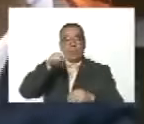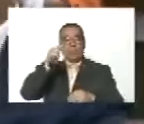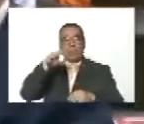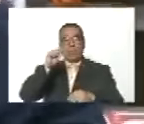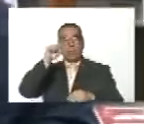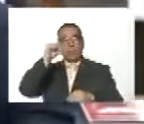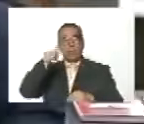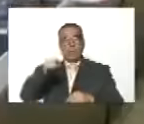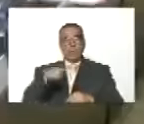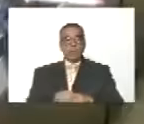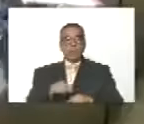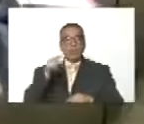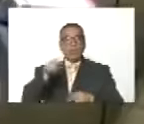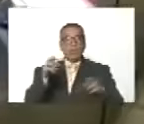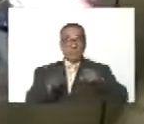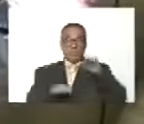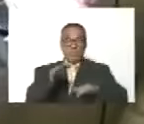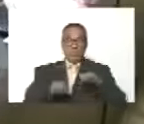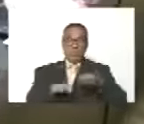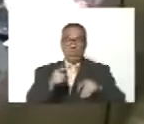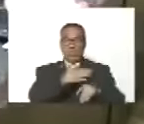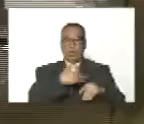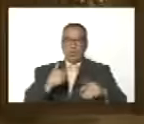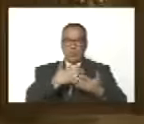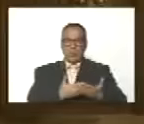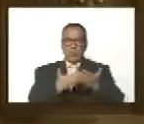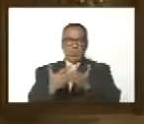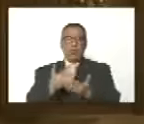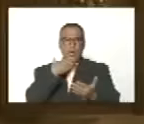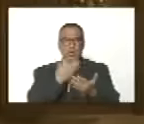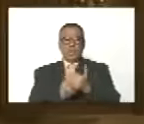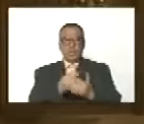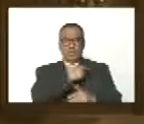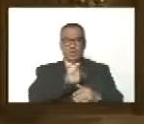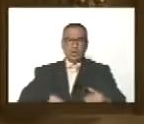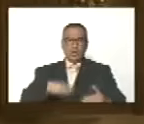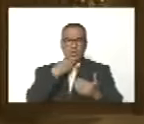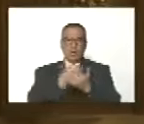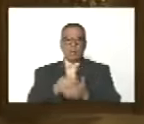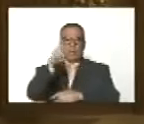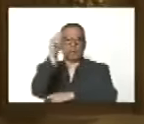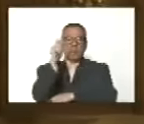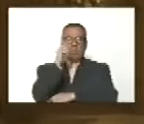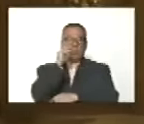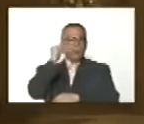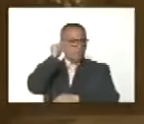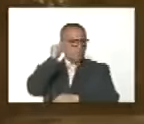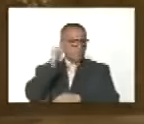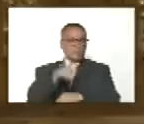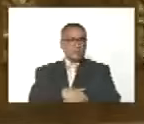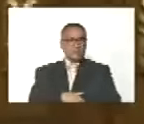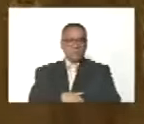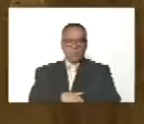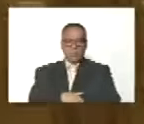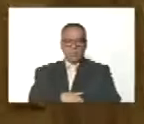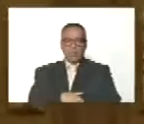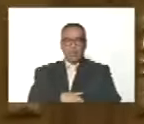Así que este es el pequeño balance que quería hacer a la plenaria. Muchas gracias, presidente, muchas gracias, diputado.